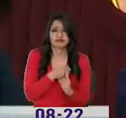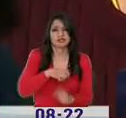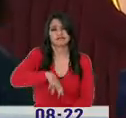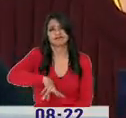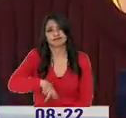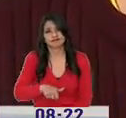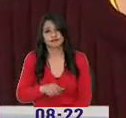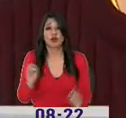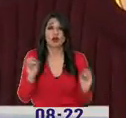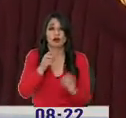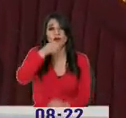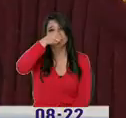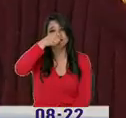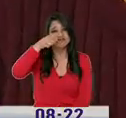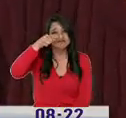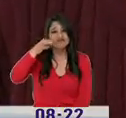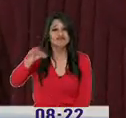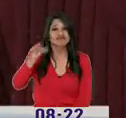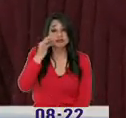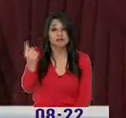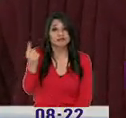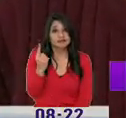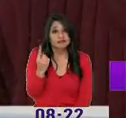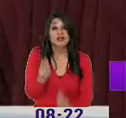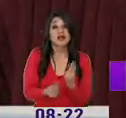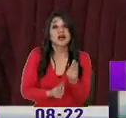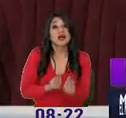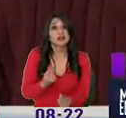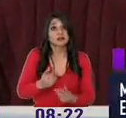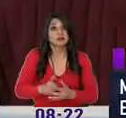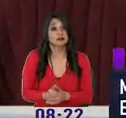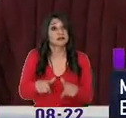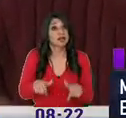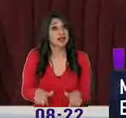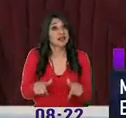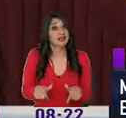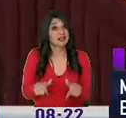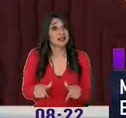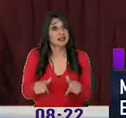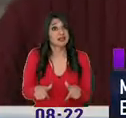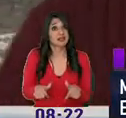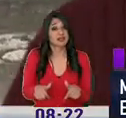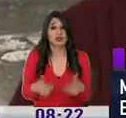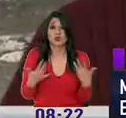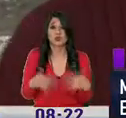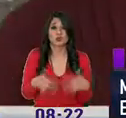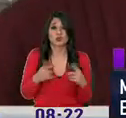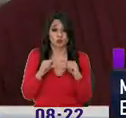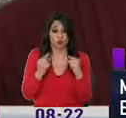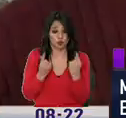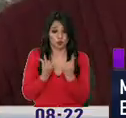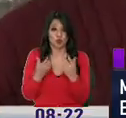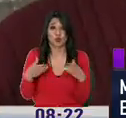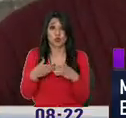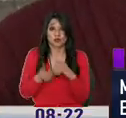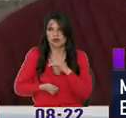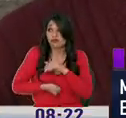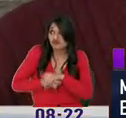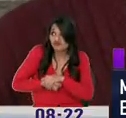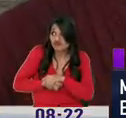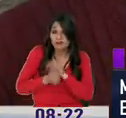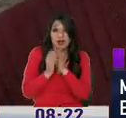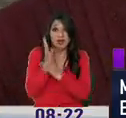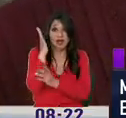consumen droga vienen a ser todo un grupo se esconden en los